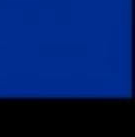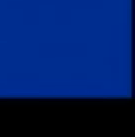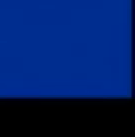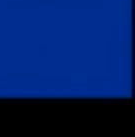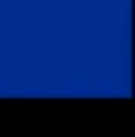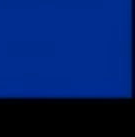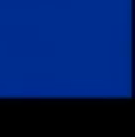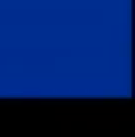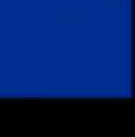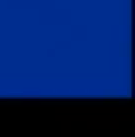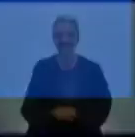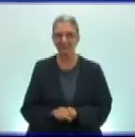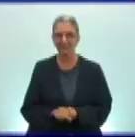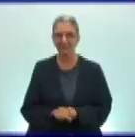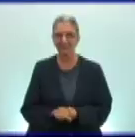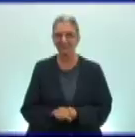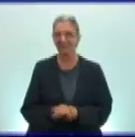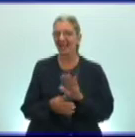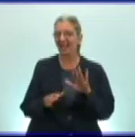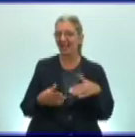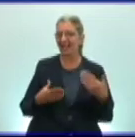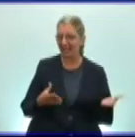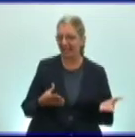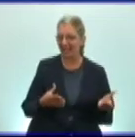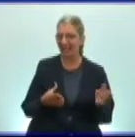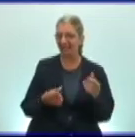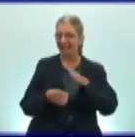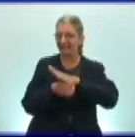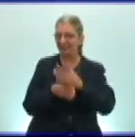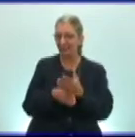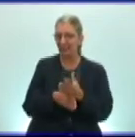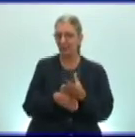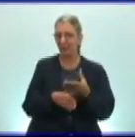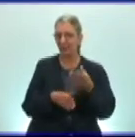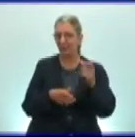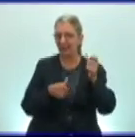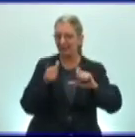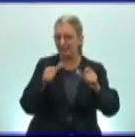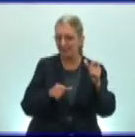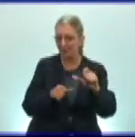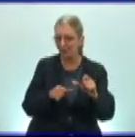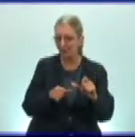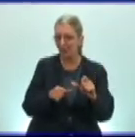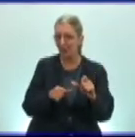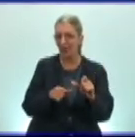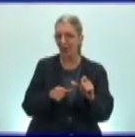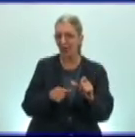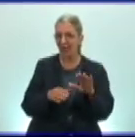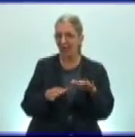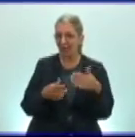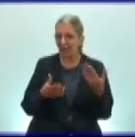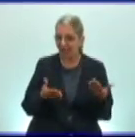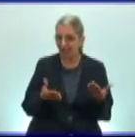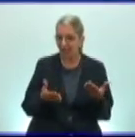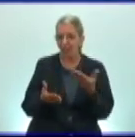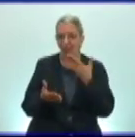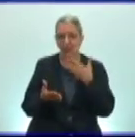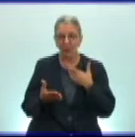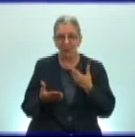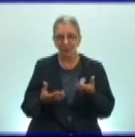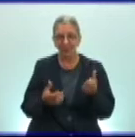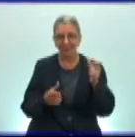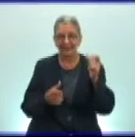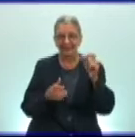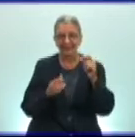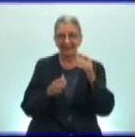Veremos qué son los símbolos químicos, cómo se representan los símbolos químicos de los elementos y dónde se ubican